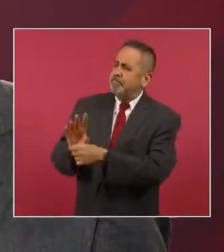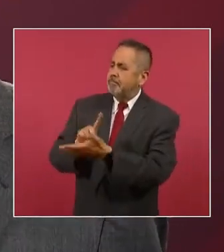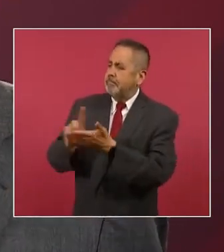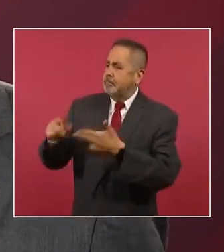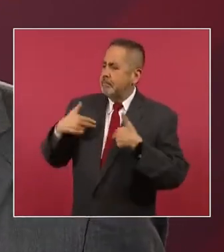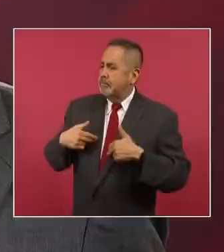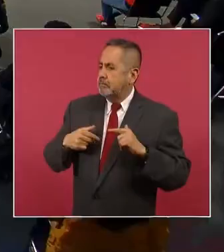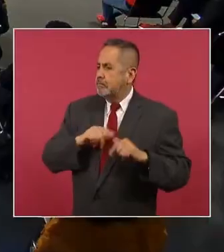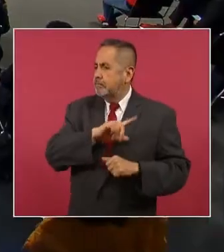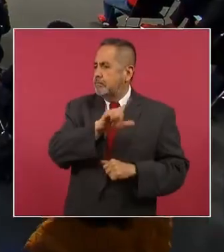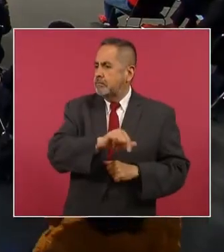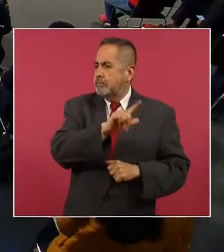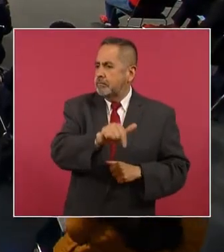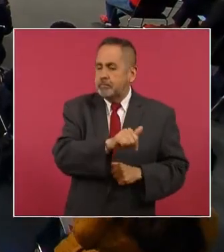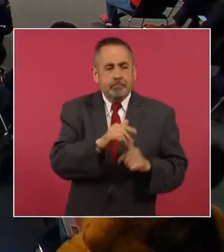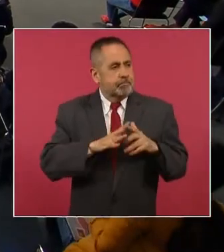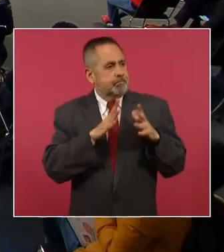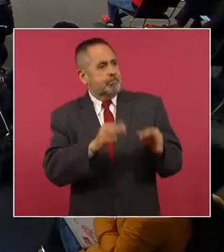Les puedo contar historias